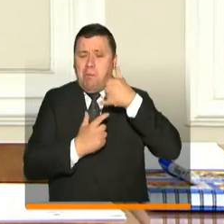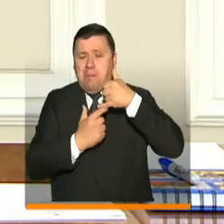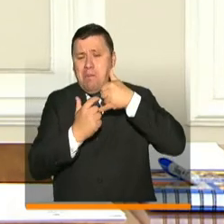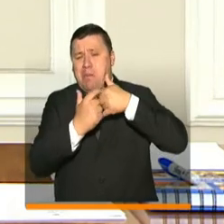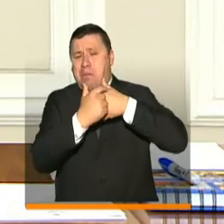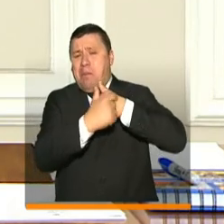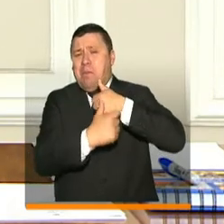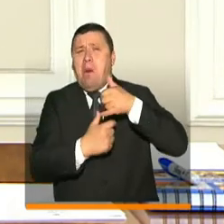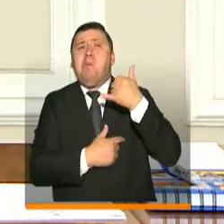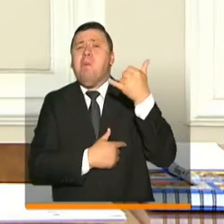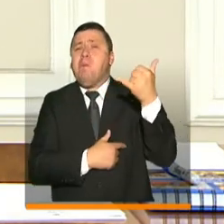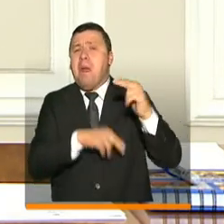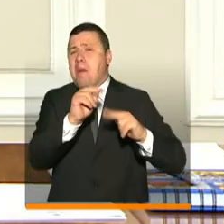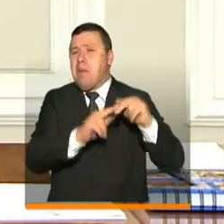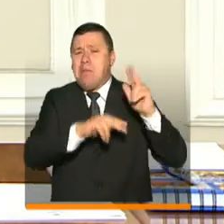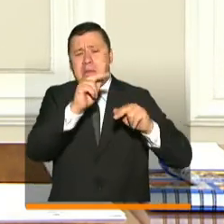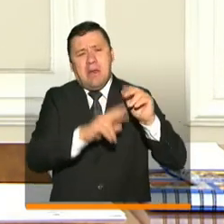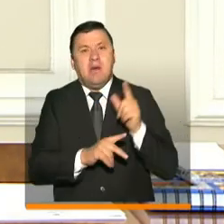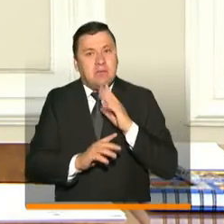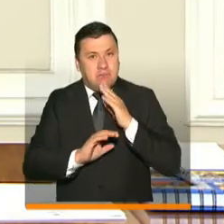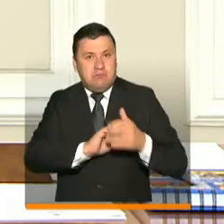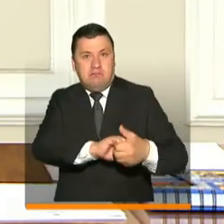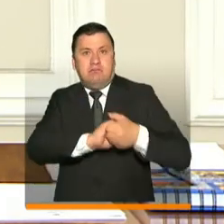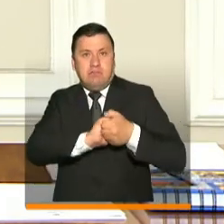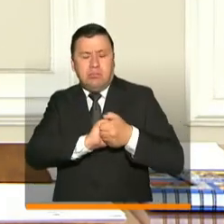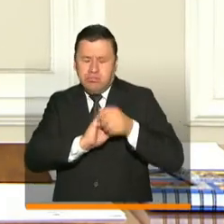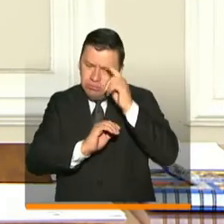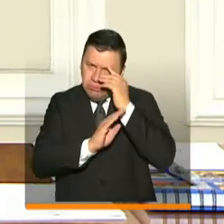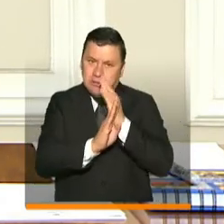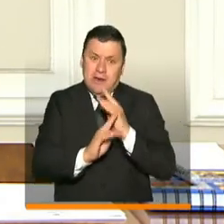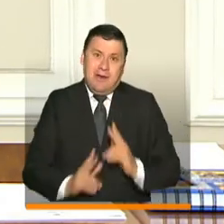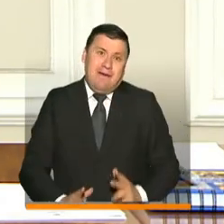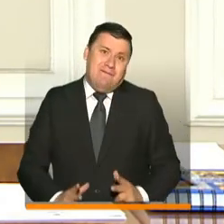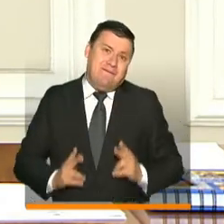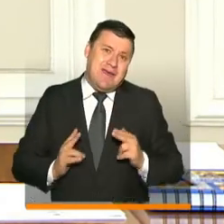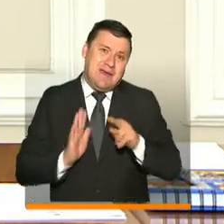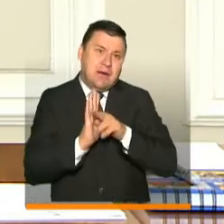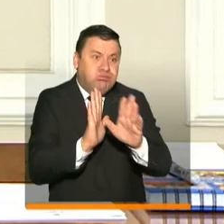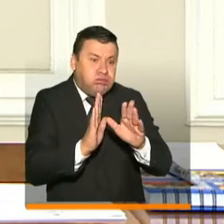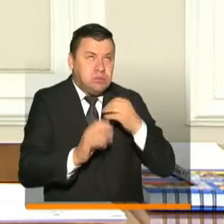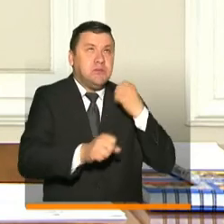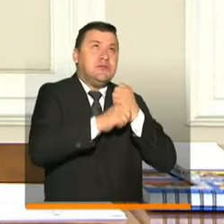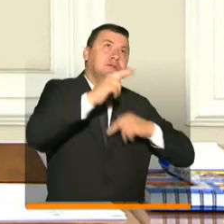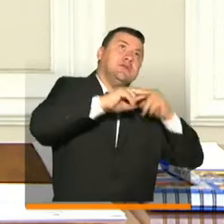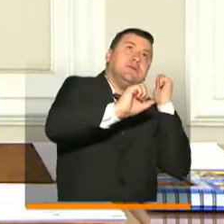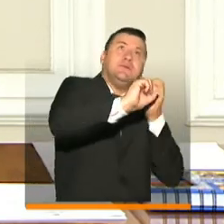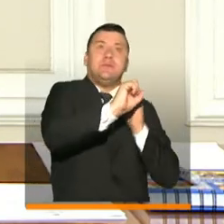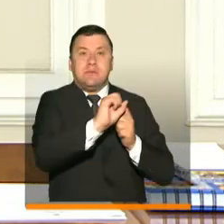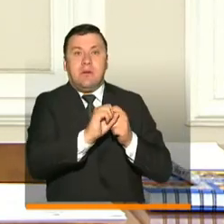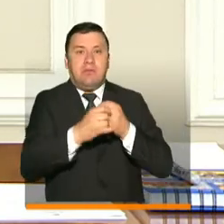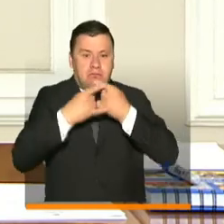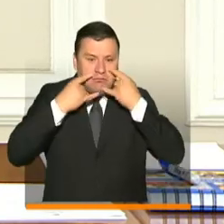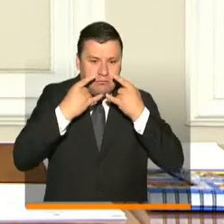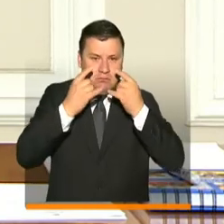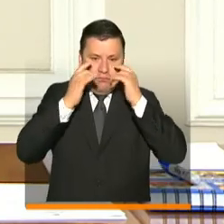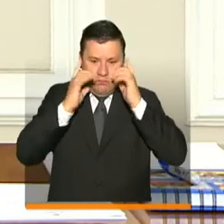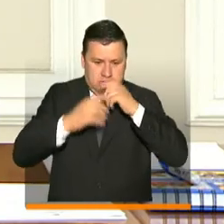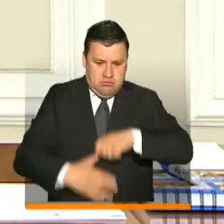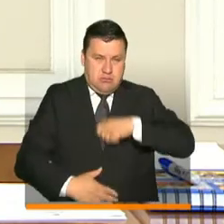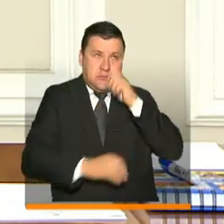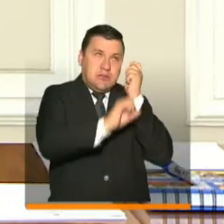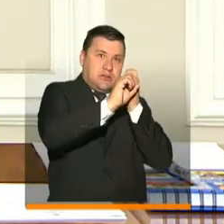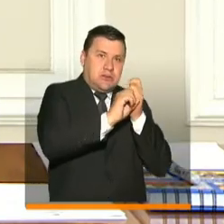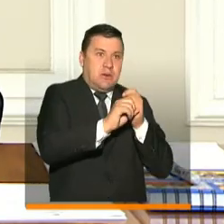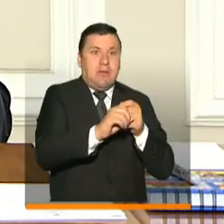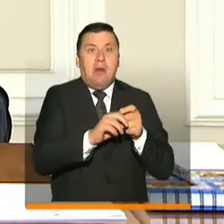nuestro país y hacerlo de la mano también con la protección de la vida, de la salud, de quienes están trabajando en esas obras tan importantes